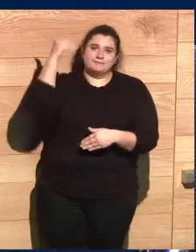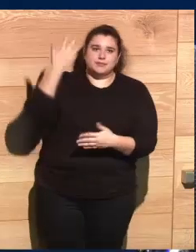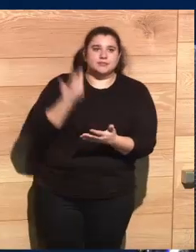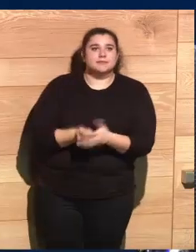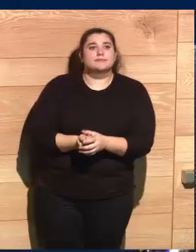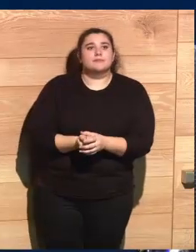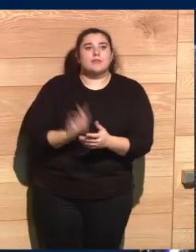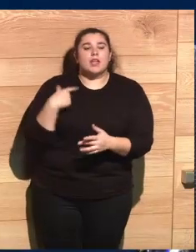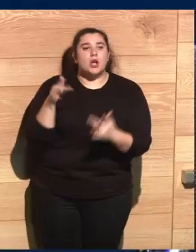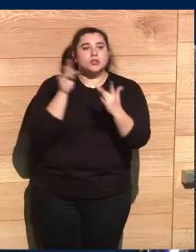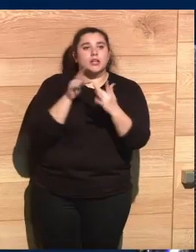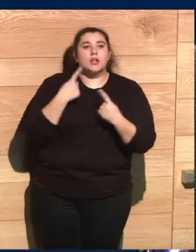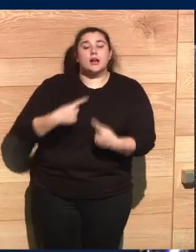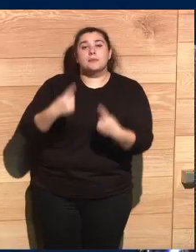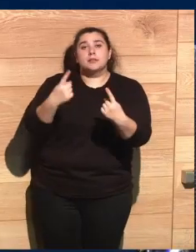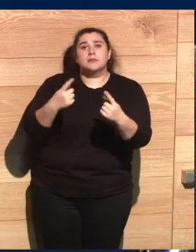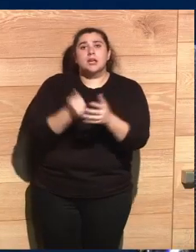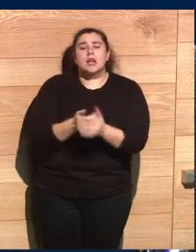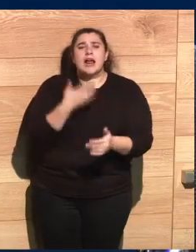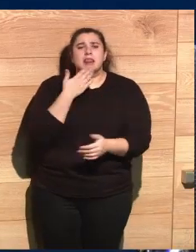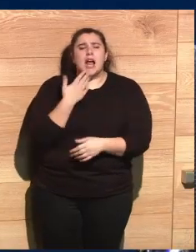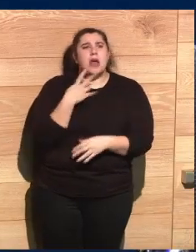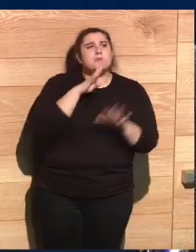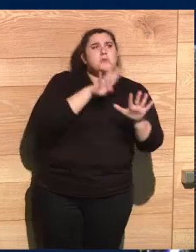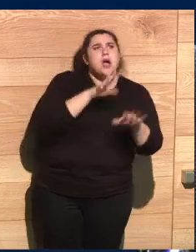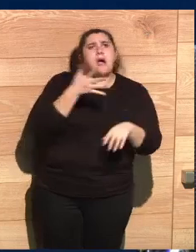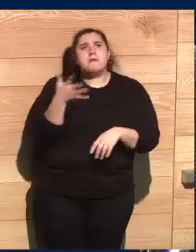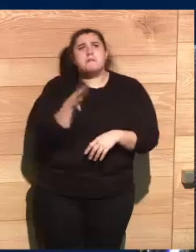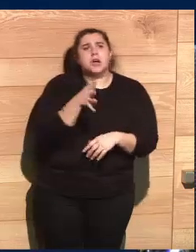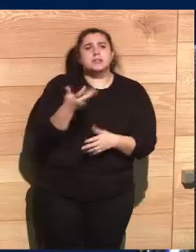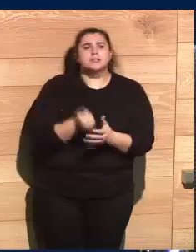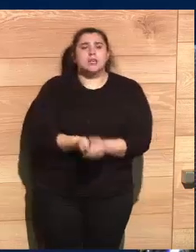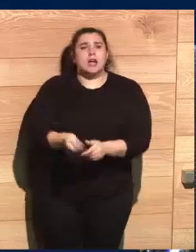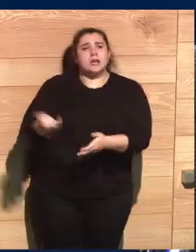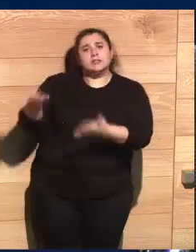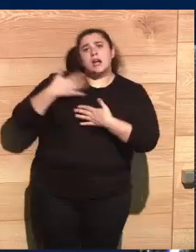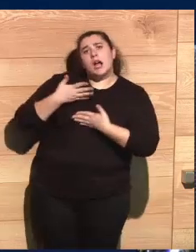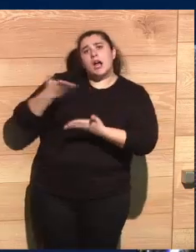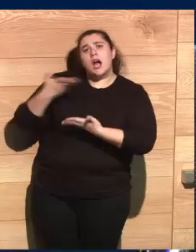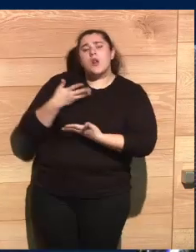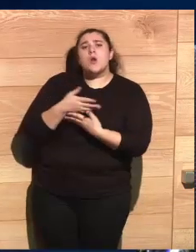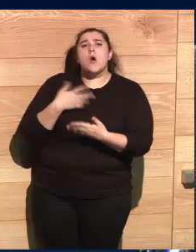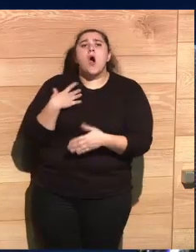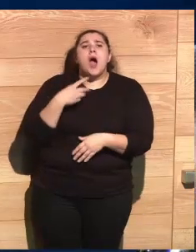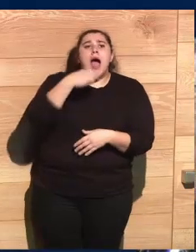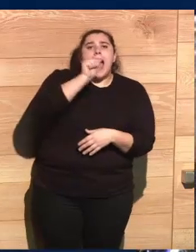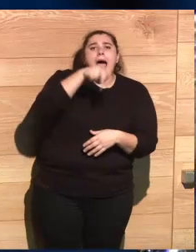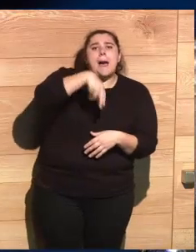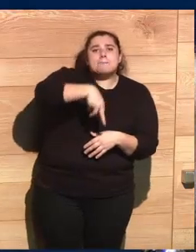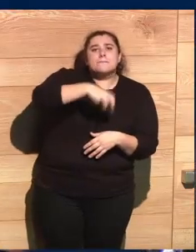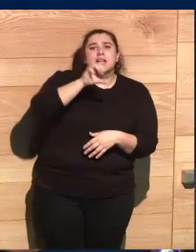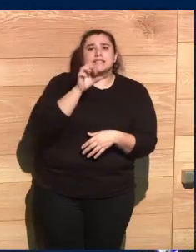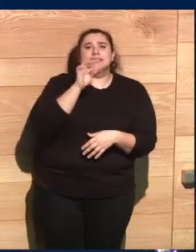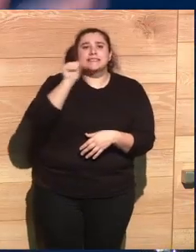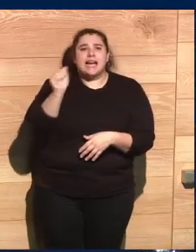videojuego fue... yo debía tener como 9 o 10 años y me regalaron un Amstrad con cinta. Ay, tú